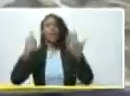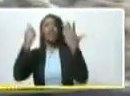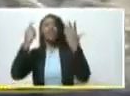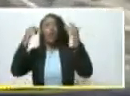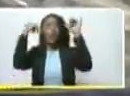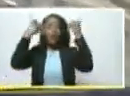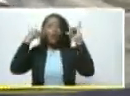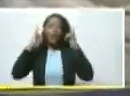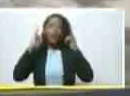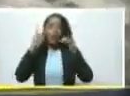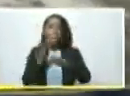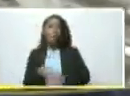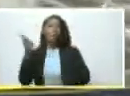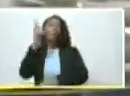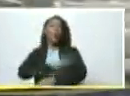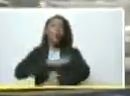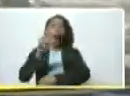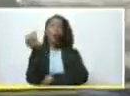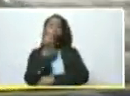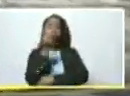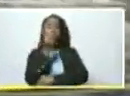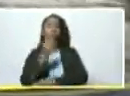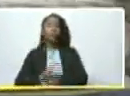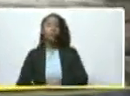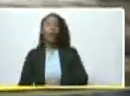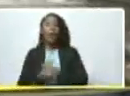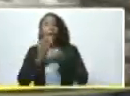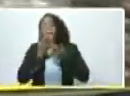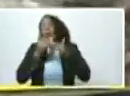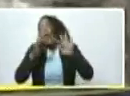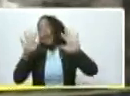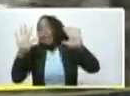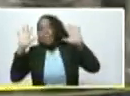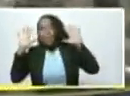Y duplicar la proteína. Por ejemplo,